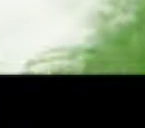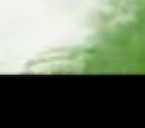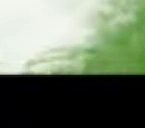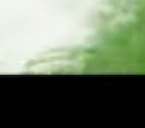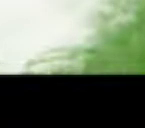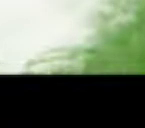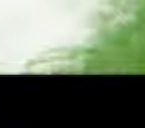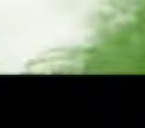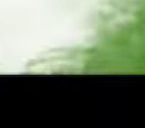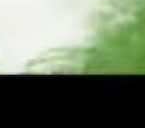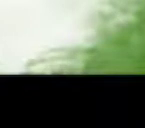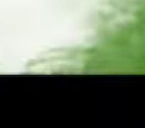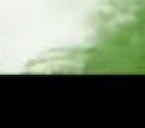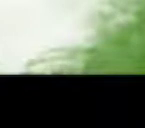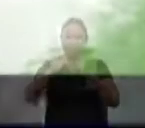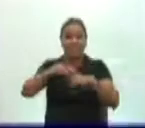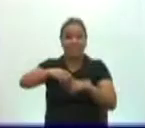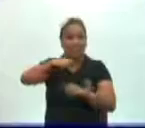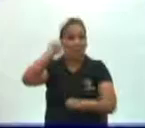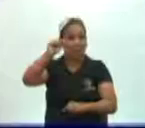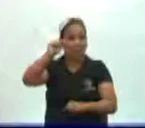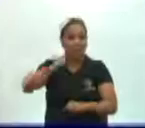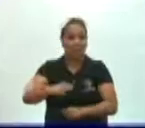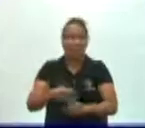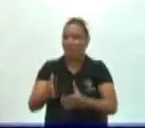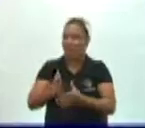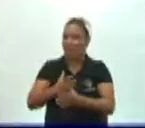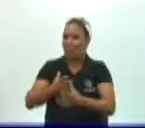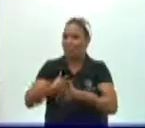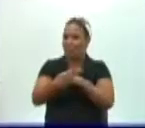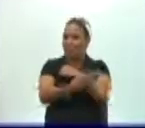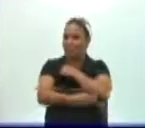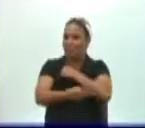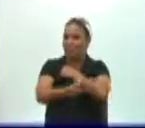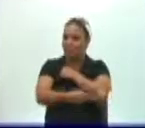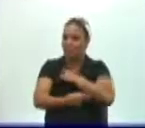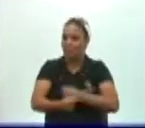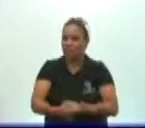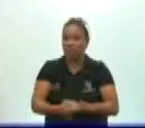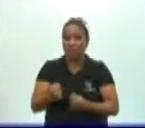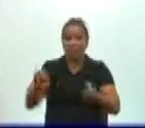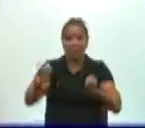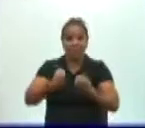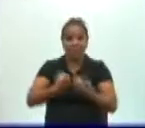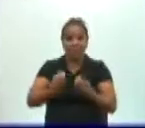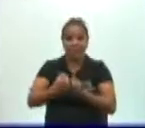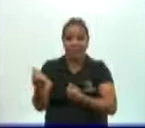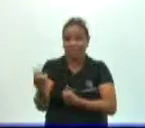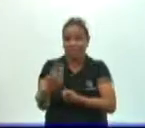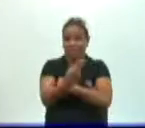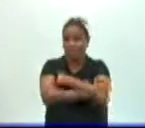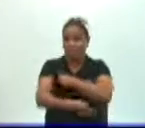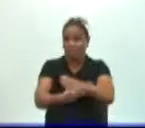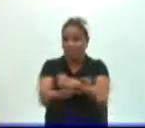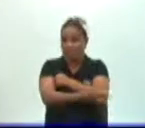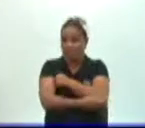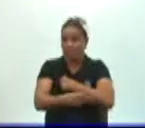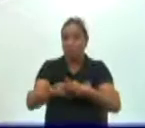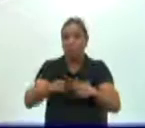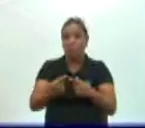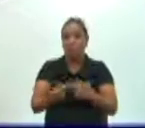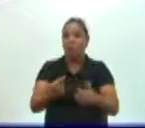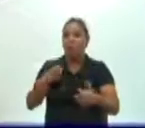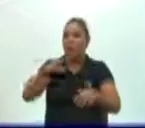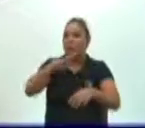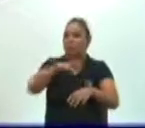Fíjense en el mapa las diferentes potencias que van a lograr, incluso se van a enfrentar estas potencias por ocupar